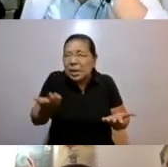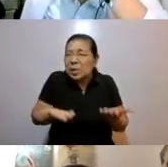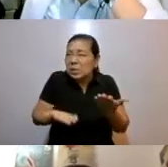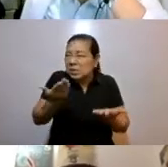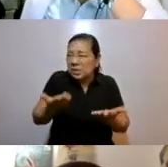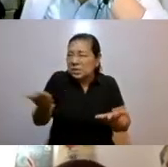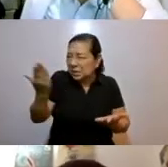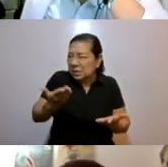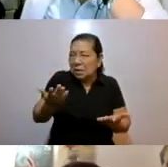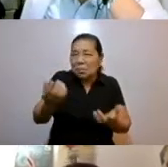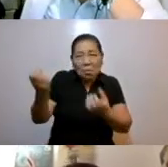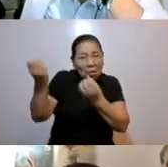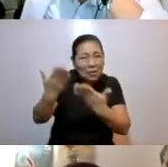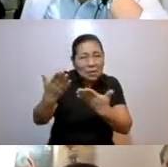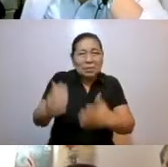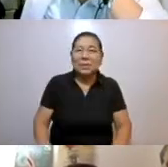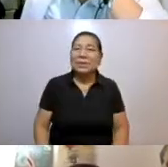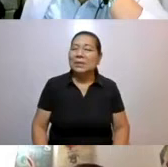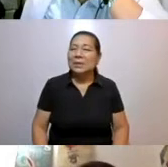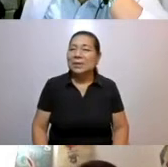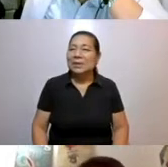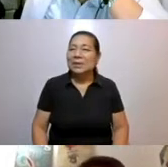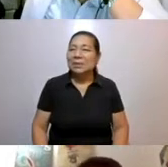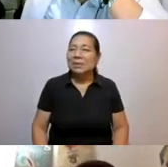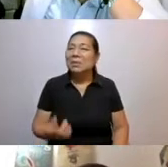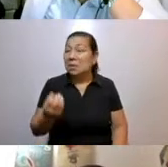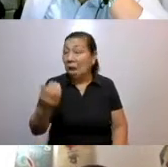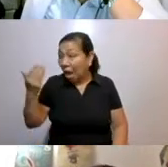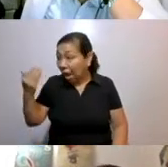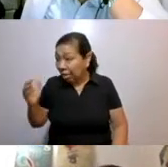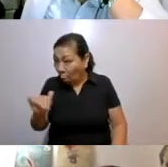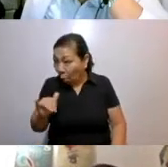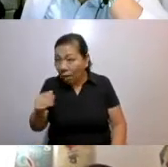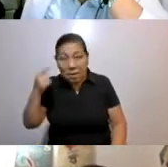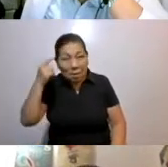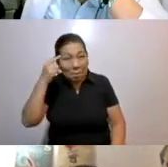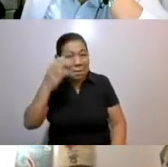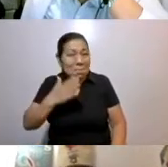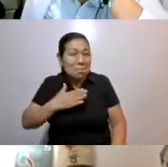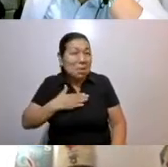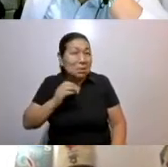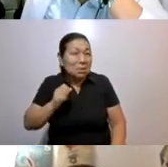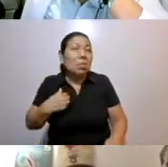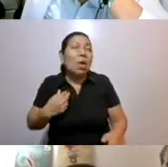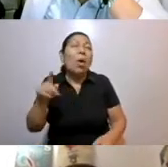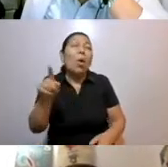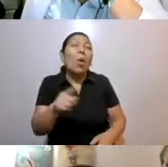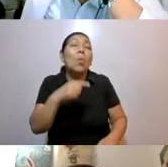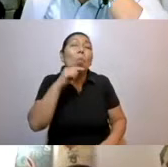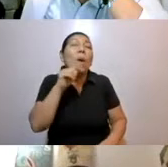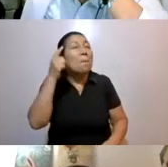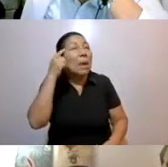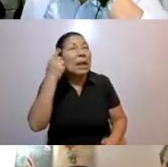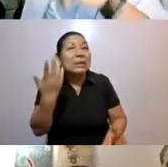vienen por información, ¿no? ¿Seré como antes? ¿Qué pensarán mis posibles parejas, ¿no? Entonces,